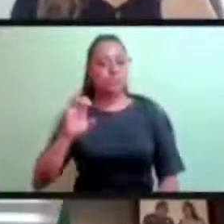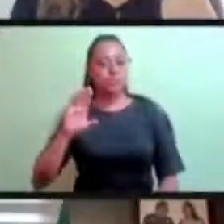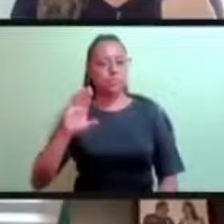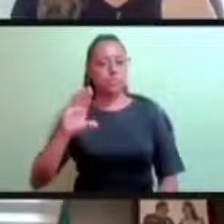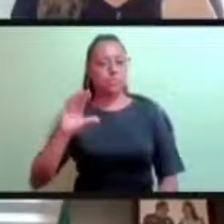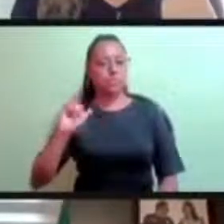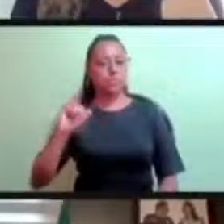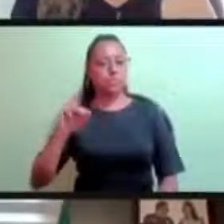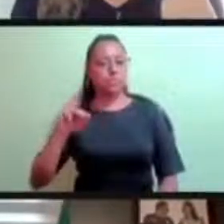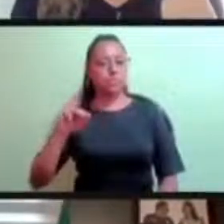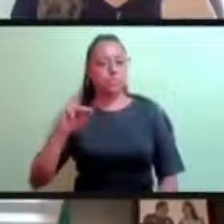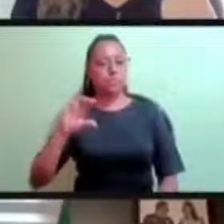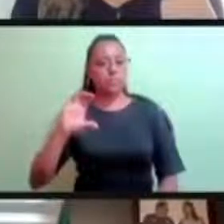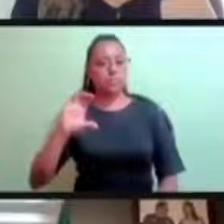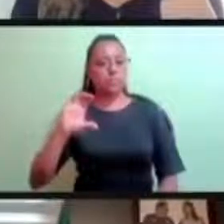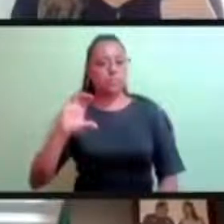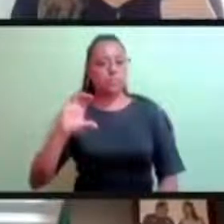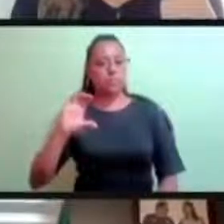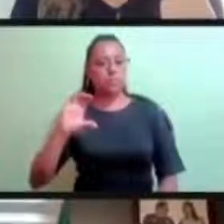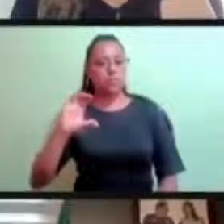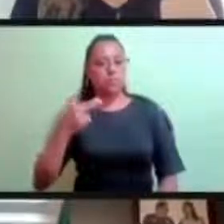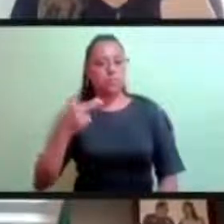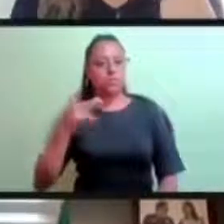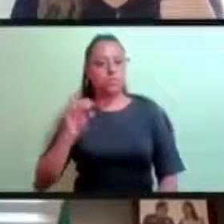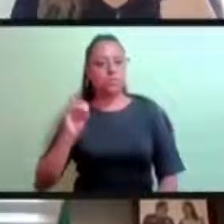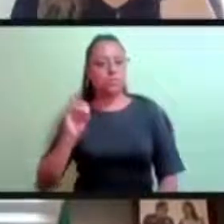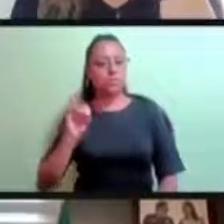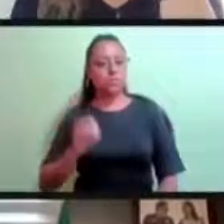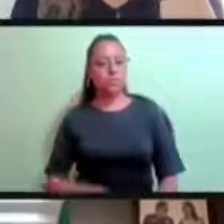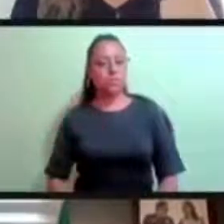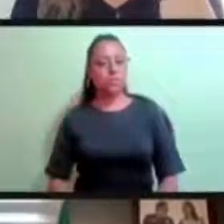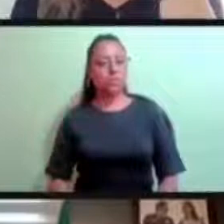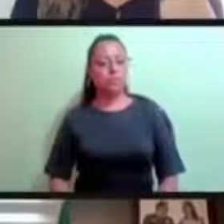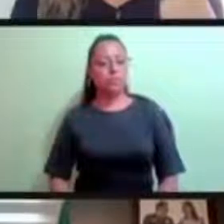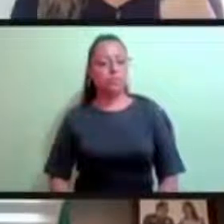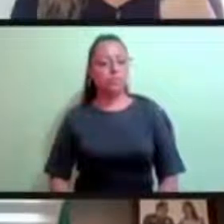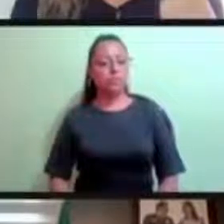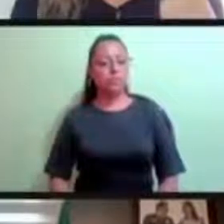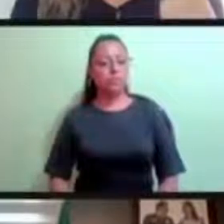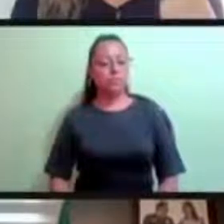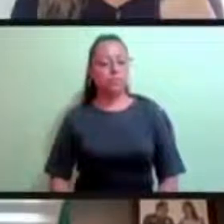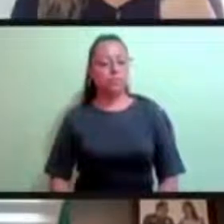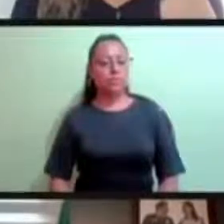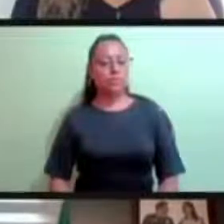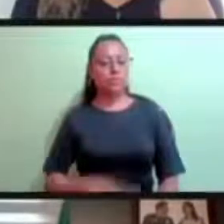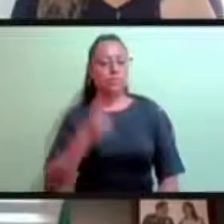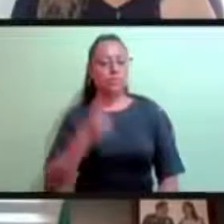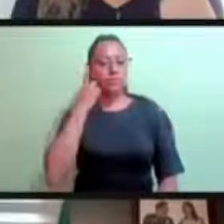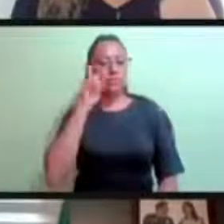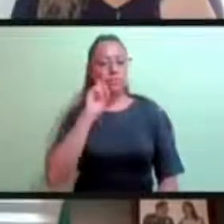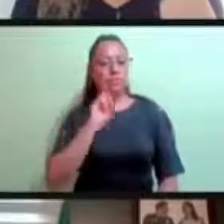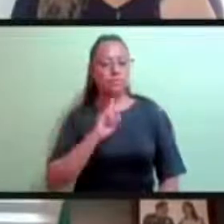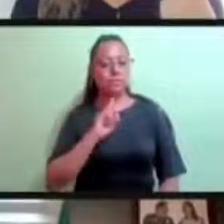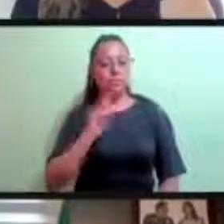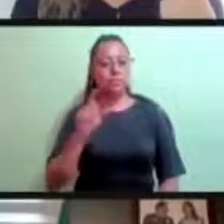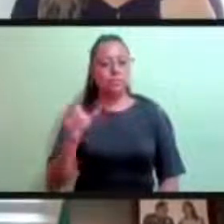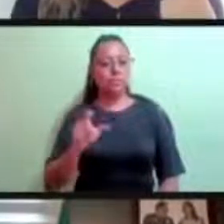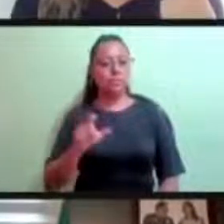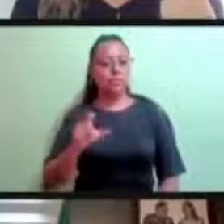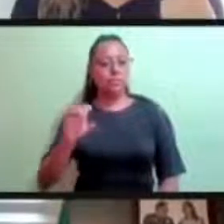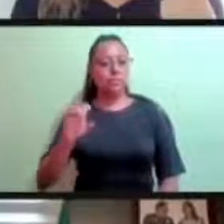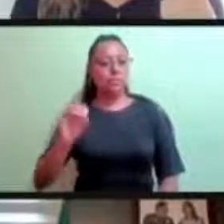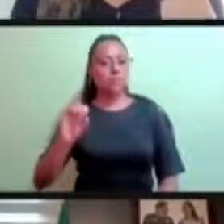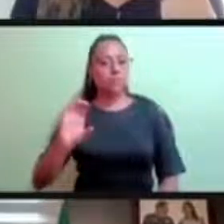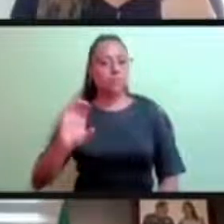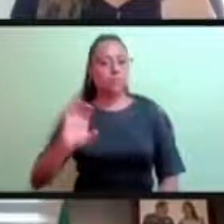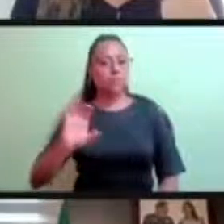La Comisión de Administración y Procuración de Justicia del Congreso de la Ciudad de México aprobó la ratificación de Andrés Ángel Aguilera Martínez